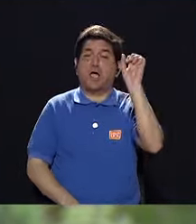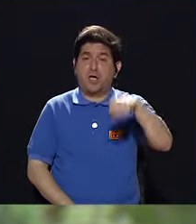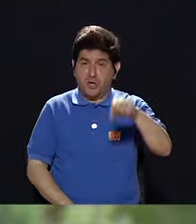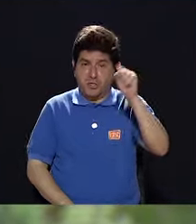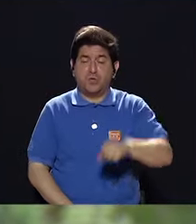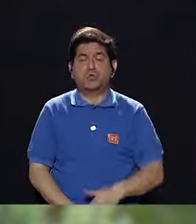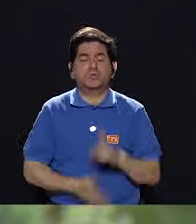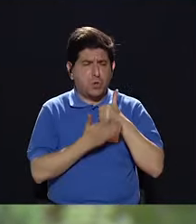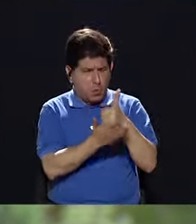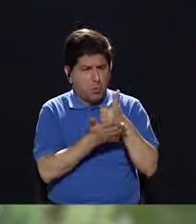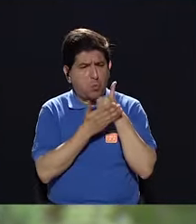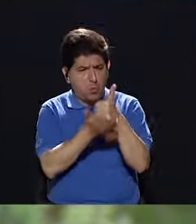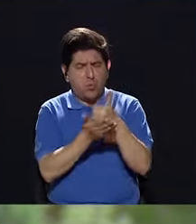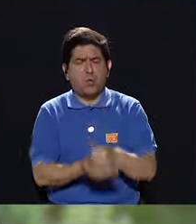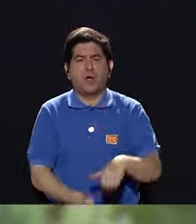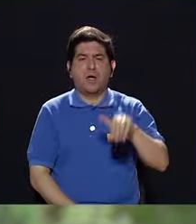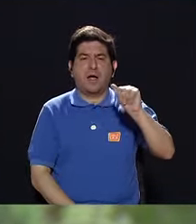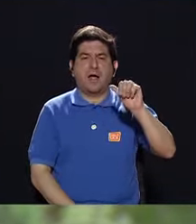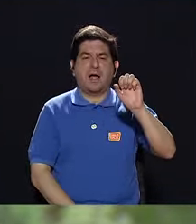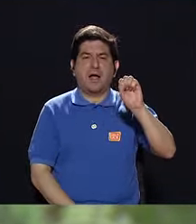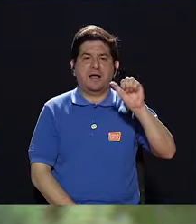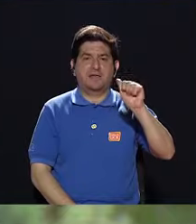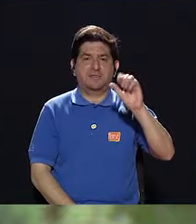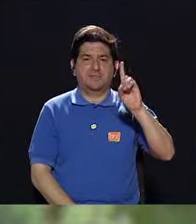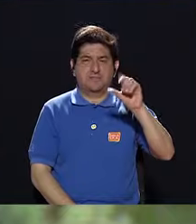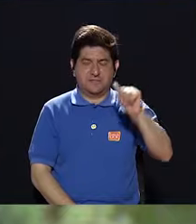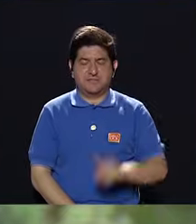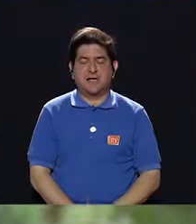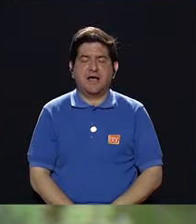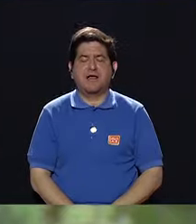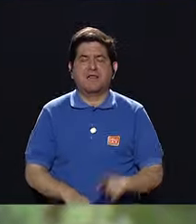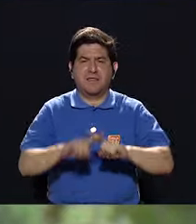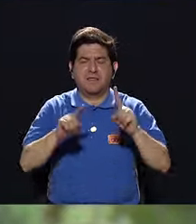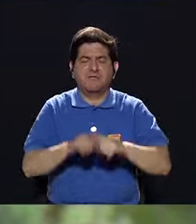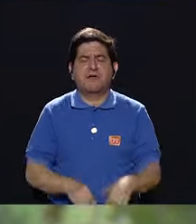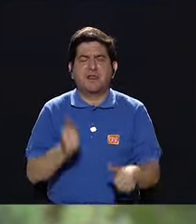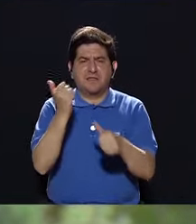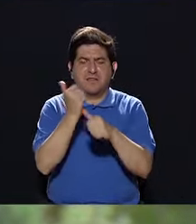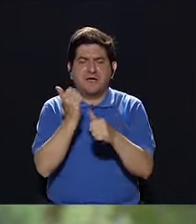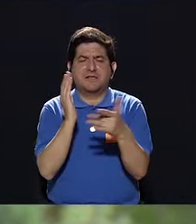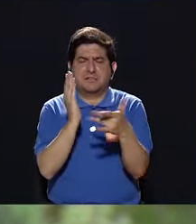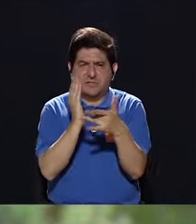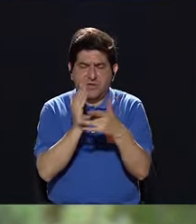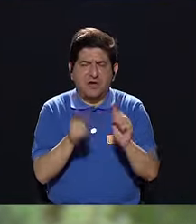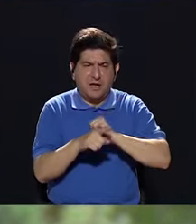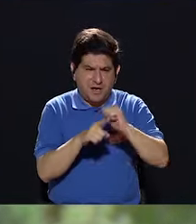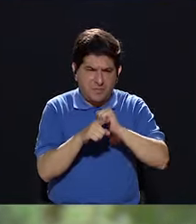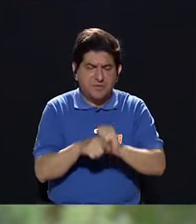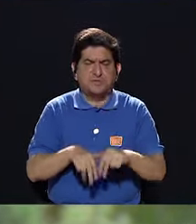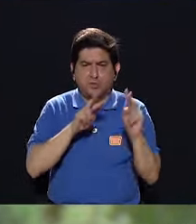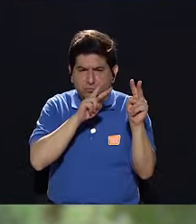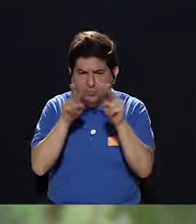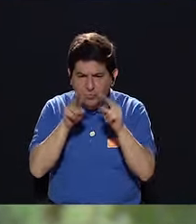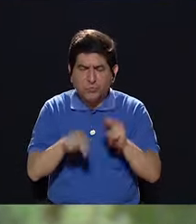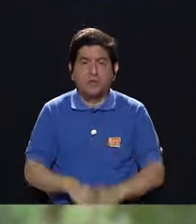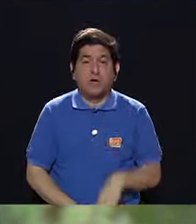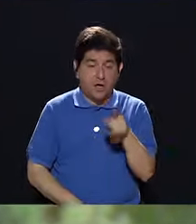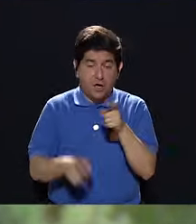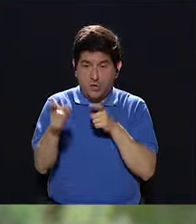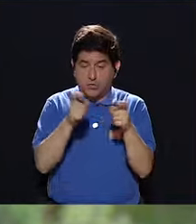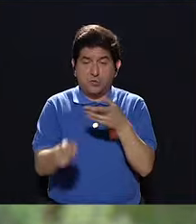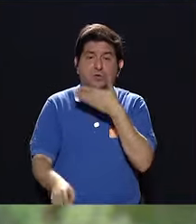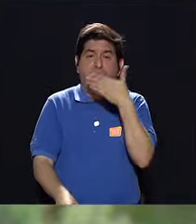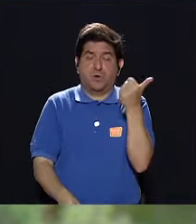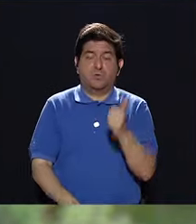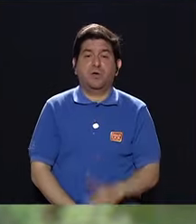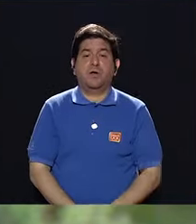han brindado bastante colaboración a las asadas en asesorías técnicas, capacitaciones, seguimiento y bastantes controles para que ellos